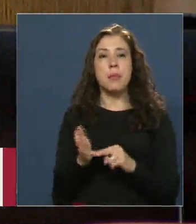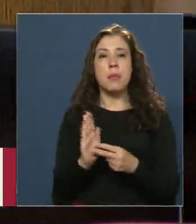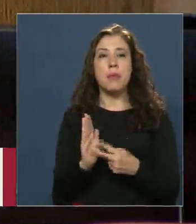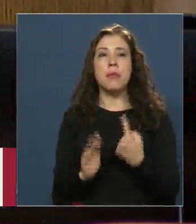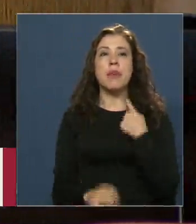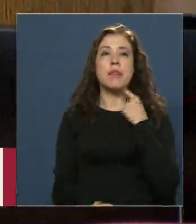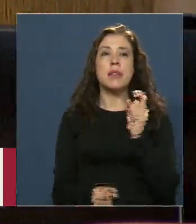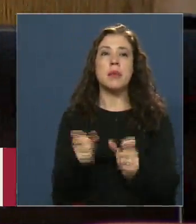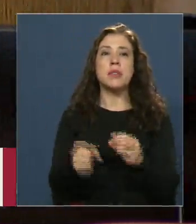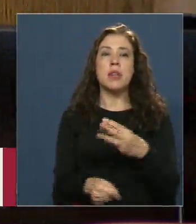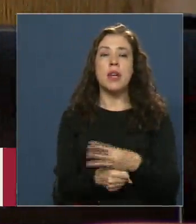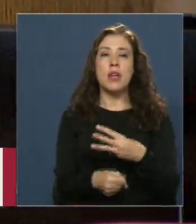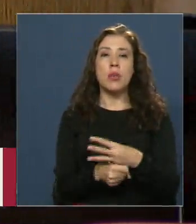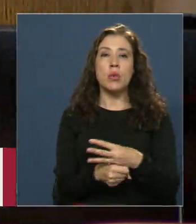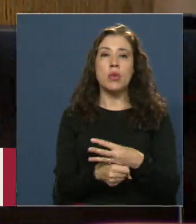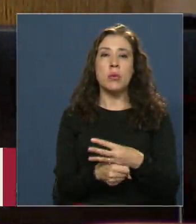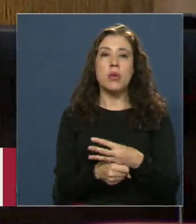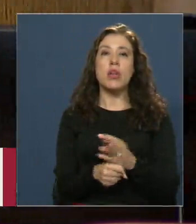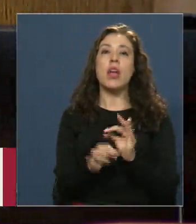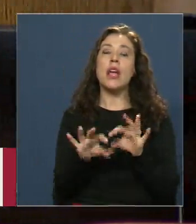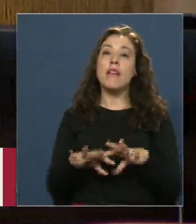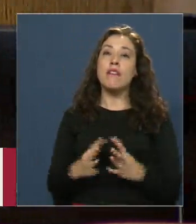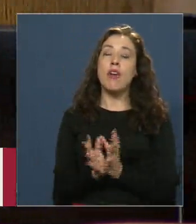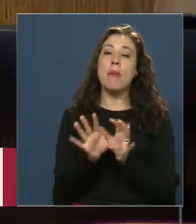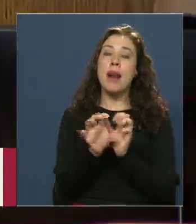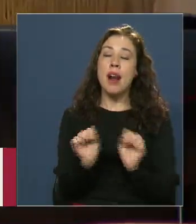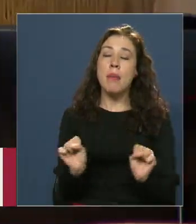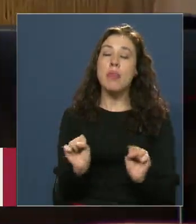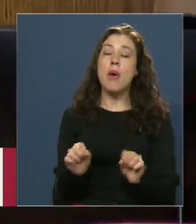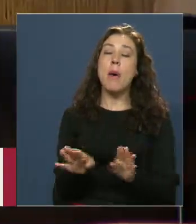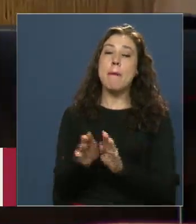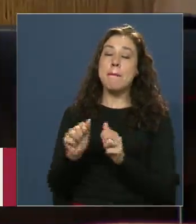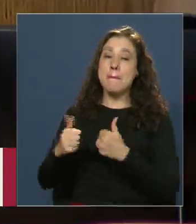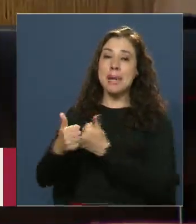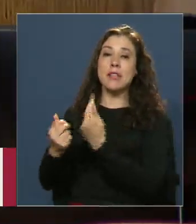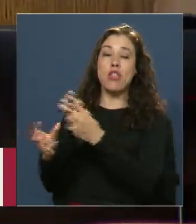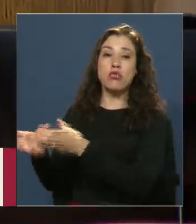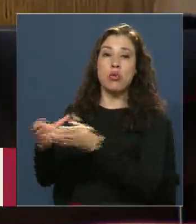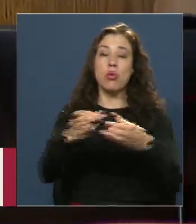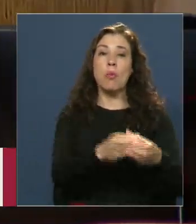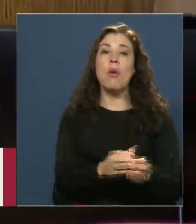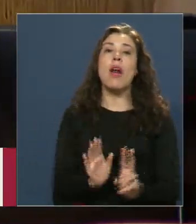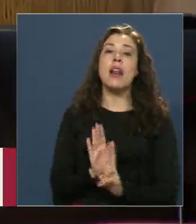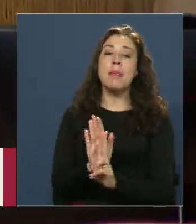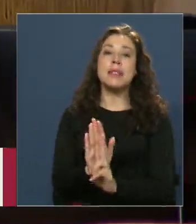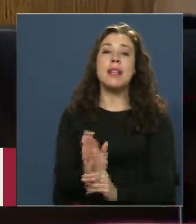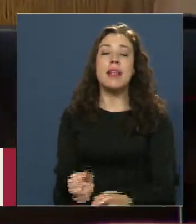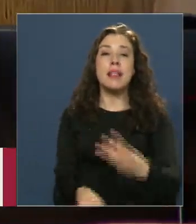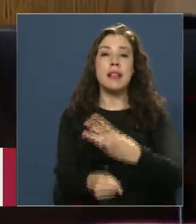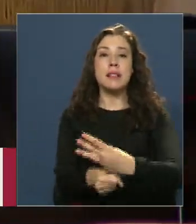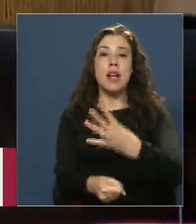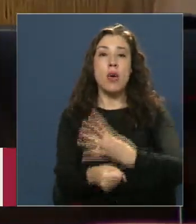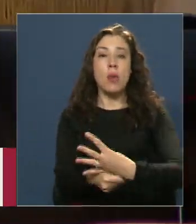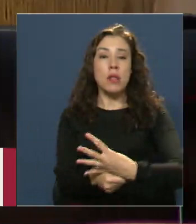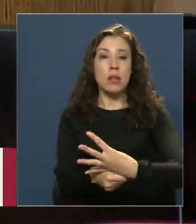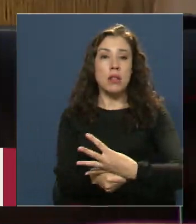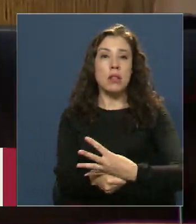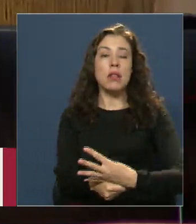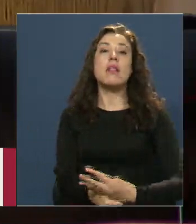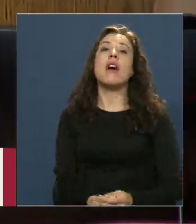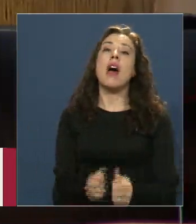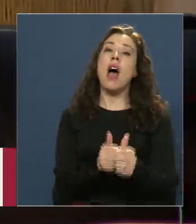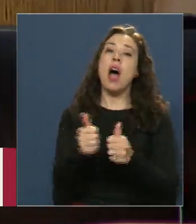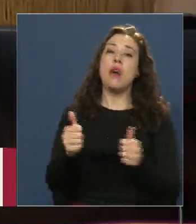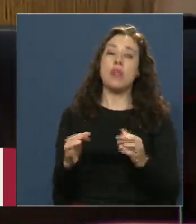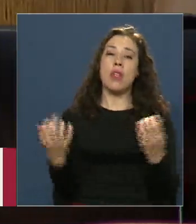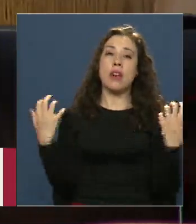a los adultos mayores y que se conforme luego una mesa bipartita con representantes de la tercera y cuarta edad con las